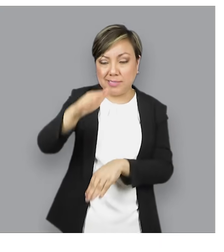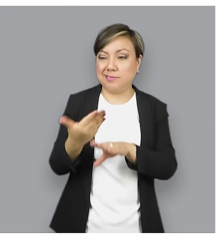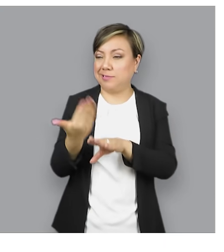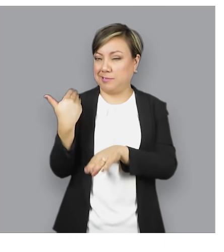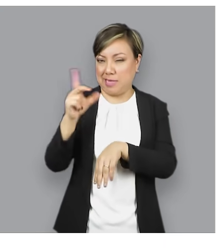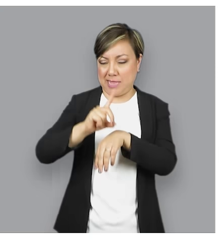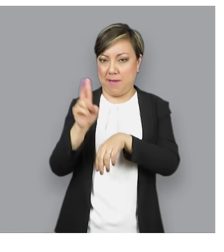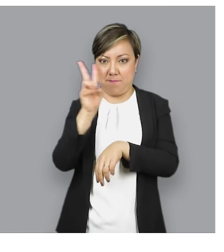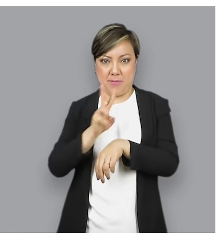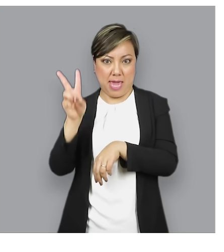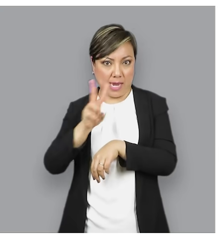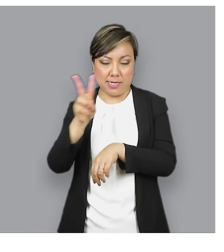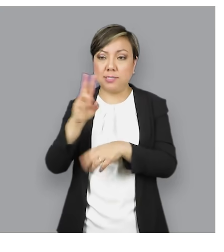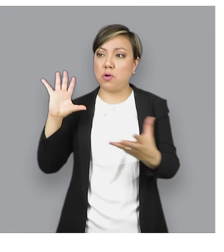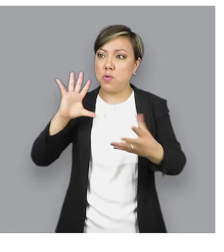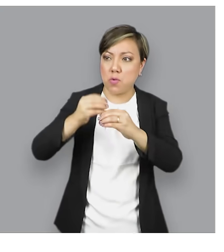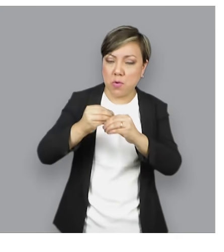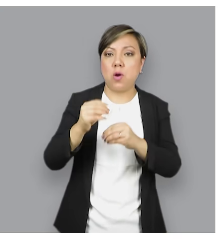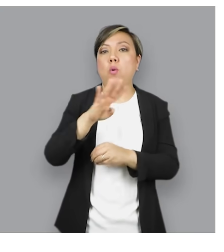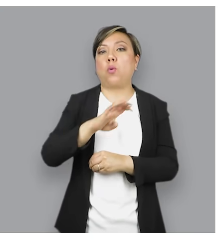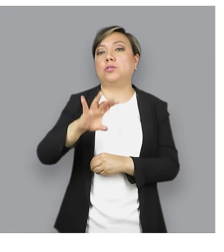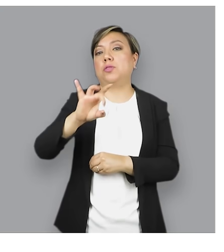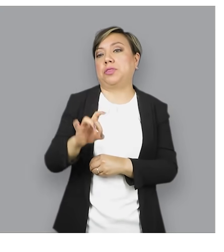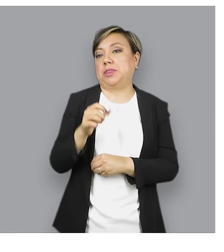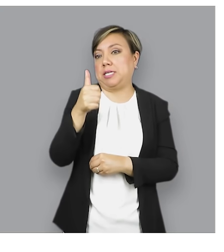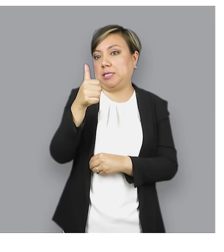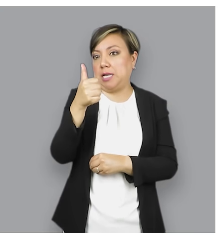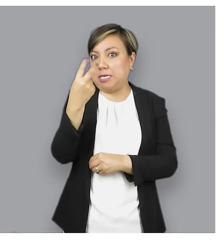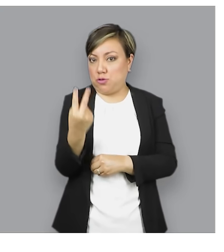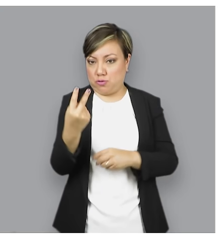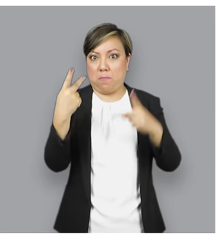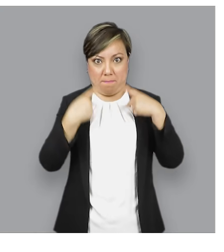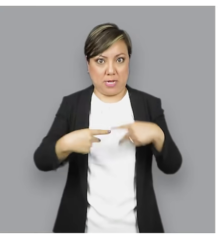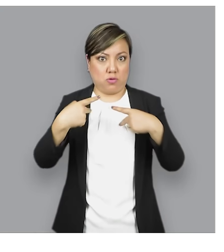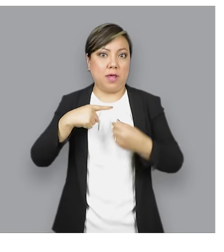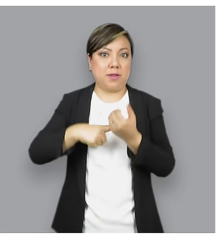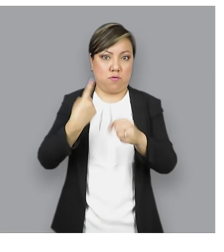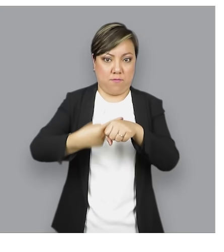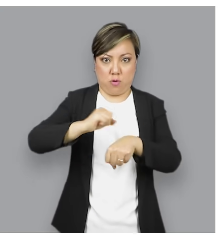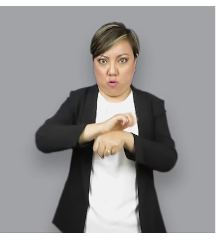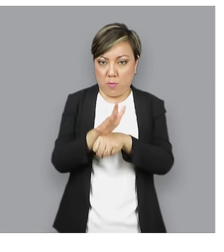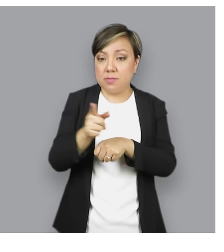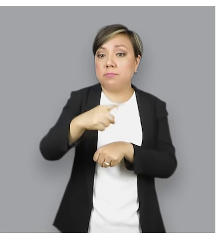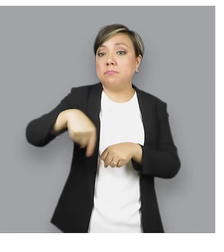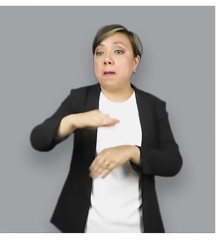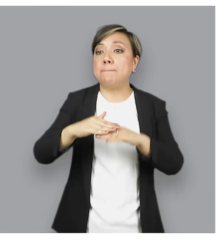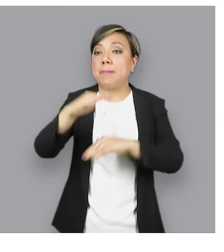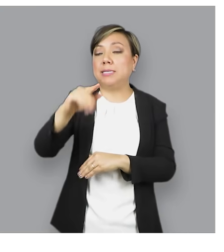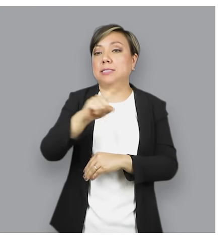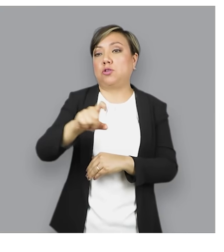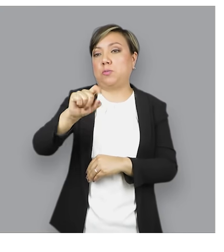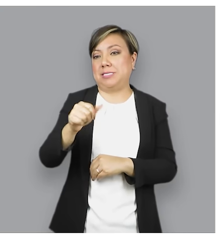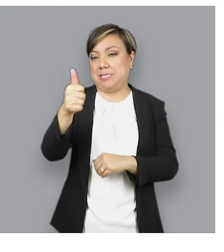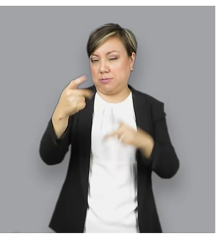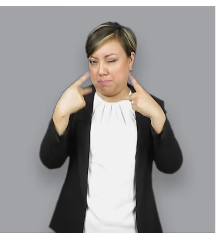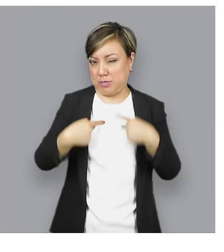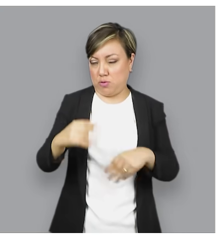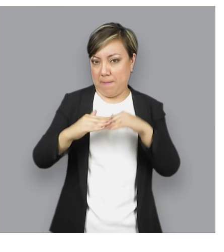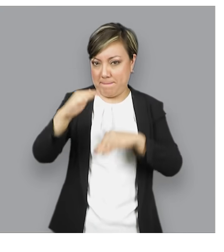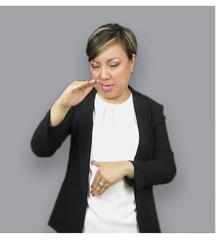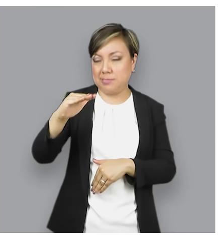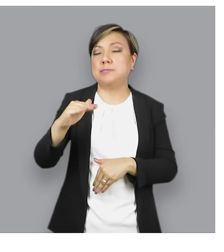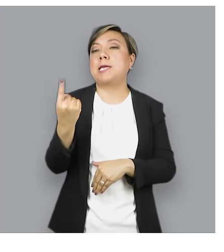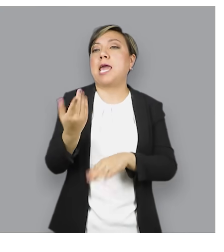Y hasta el viernes de la semana pasada, ya llevábamos 432, es decir, 126 más que la semana inmediata